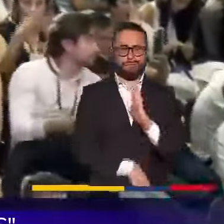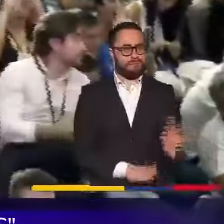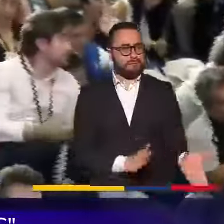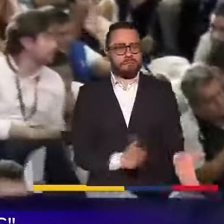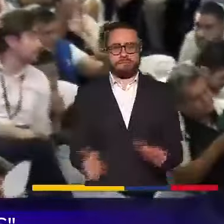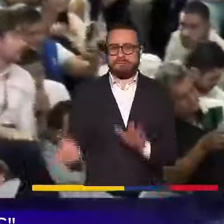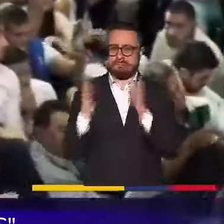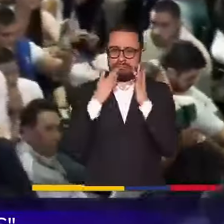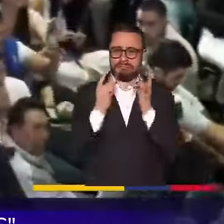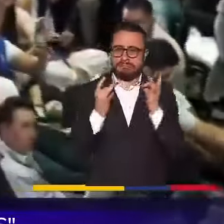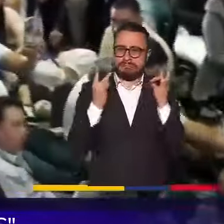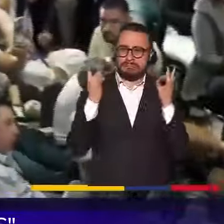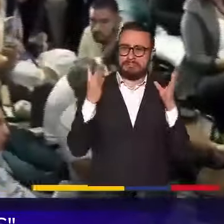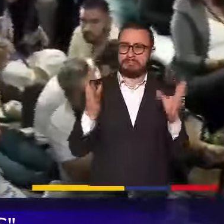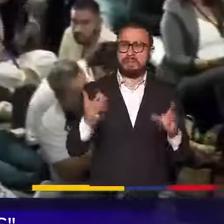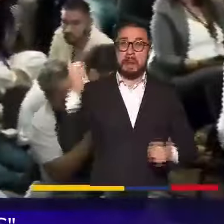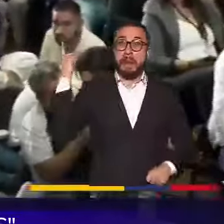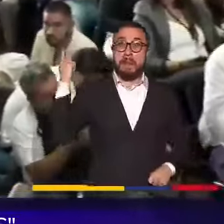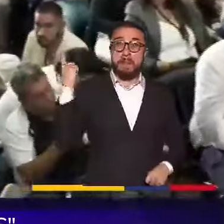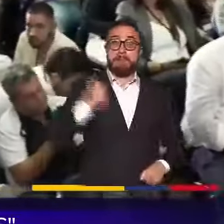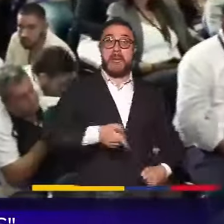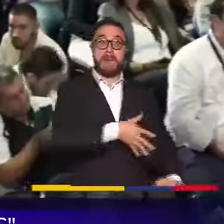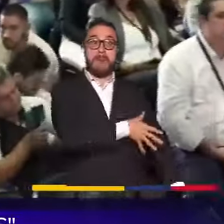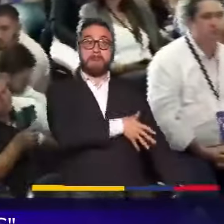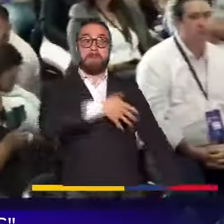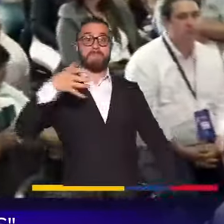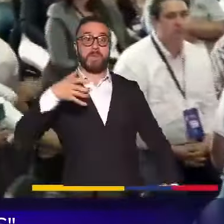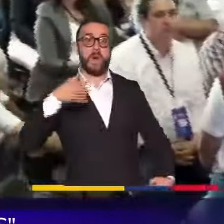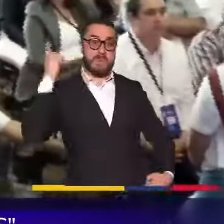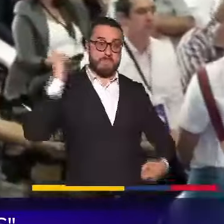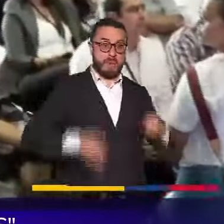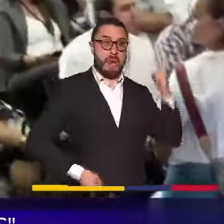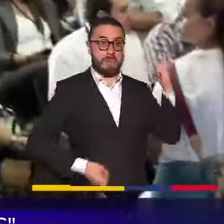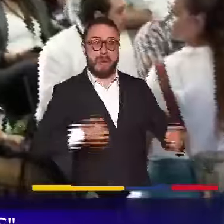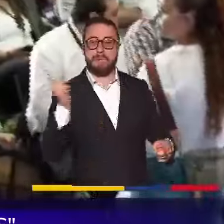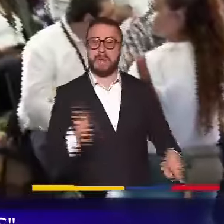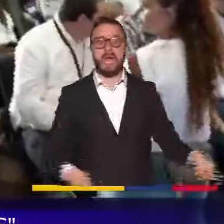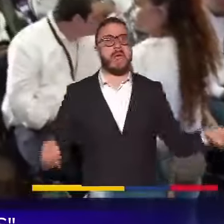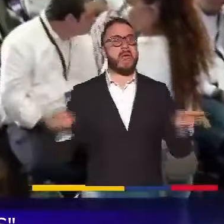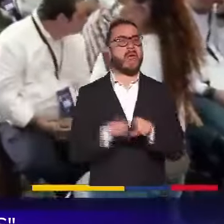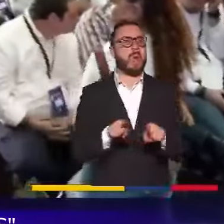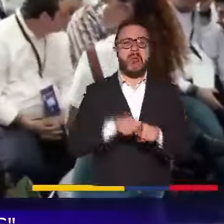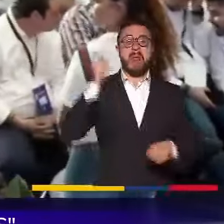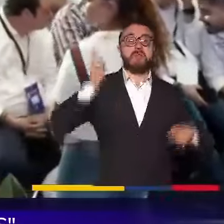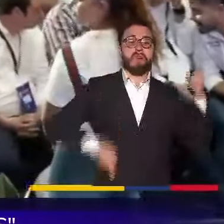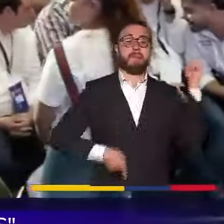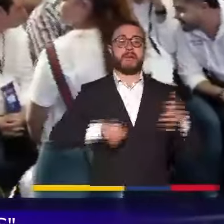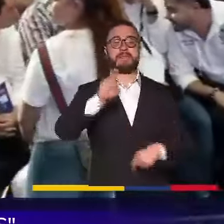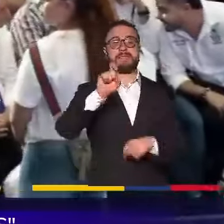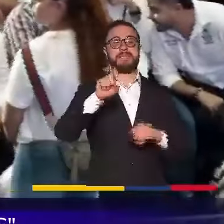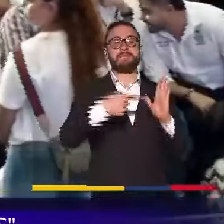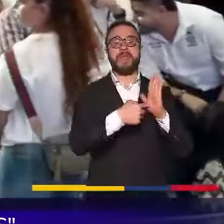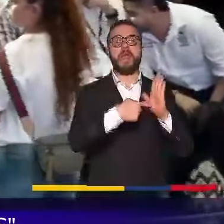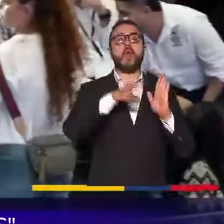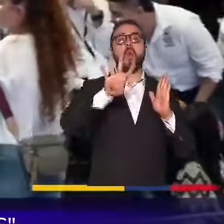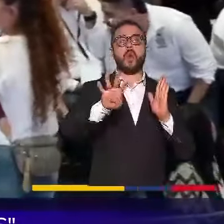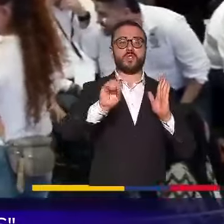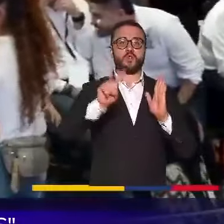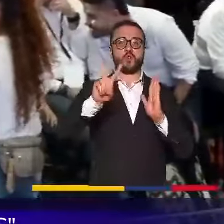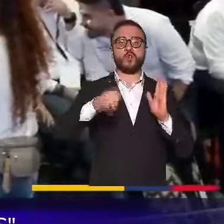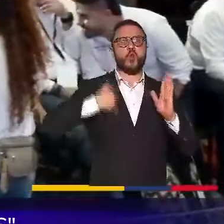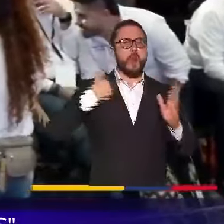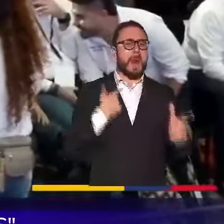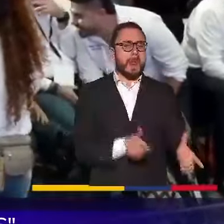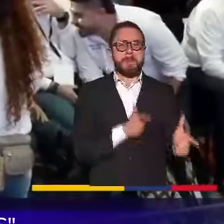muerte, dictaminada desde el poder, como dictaminaron que 6.402 jóvenes fueran